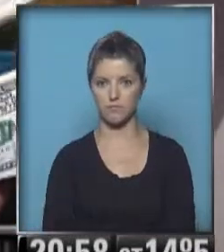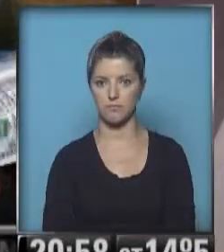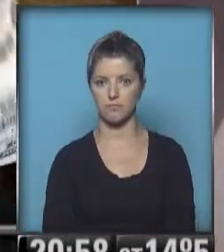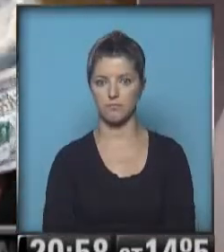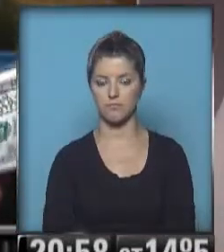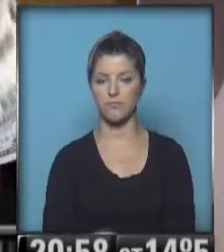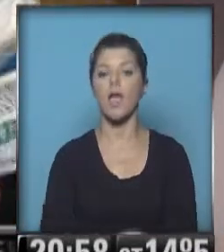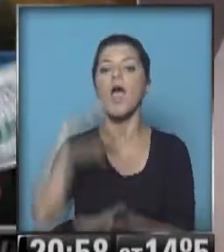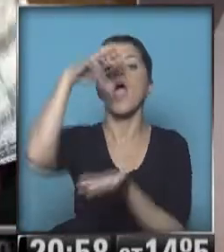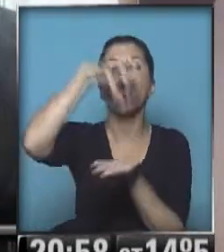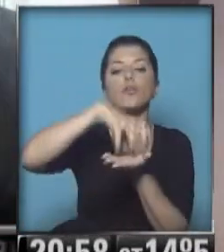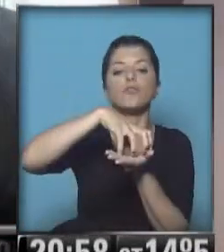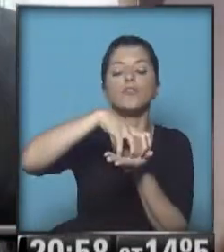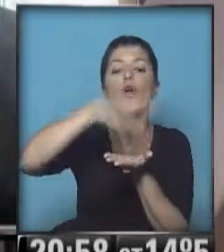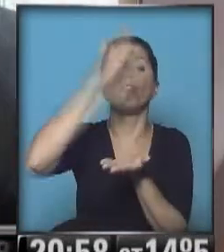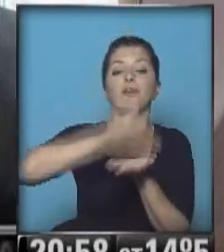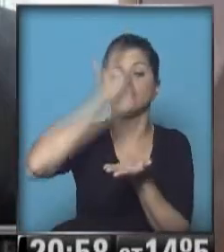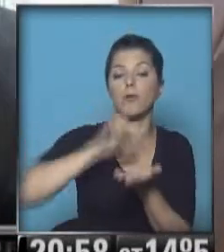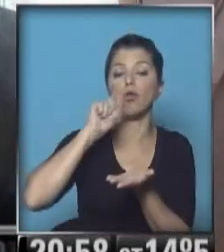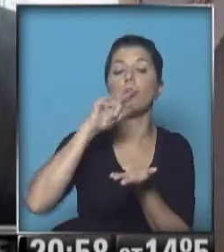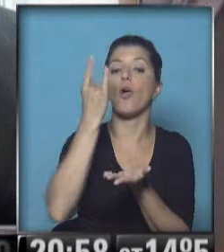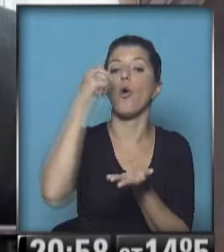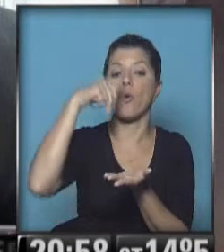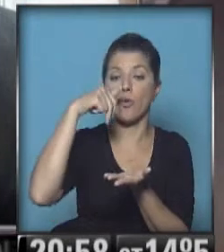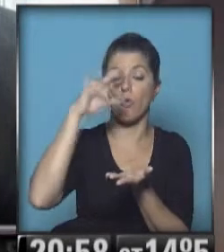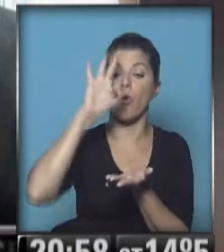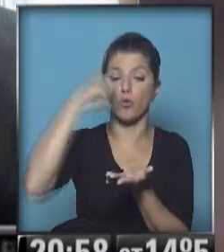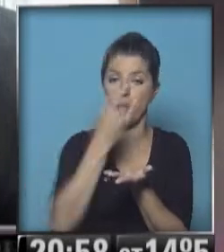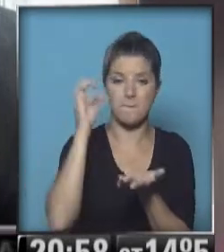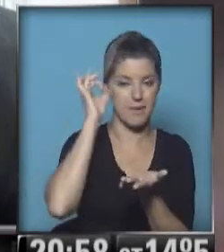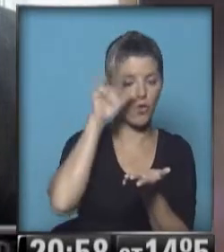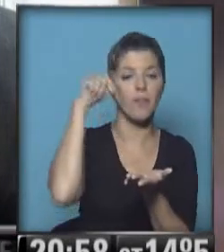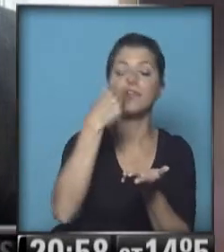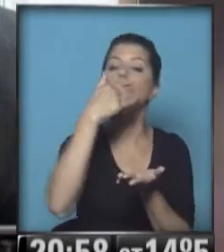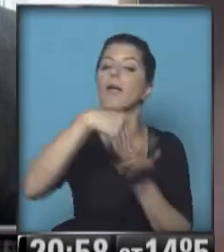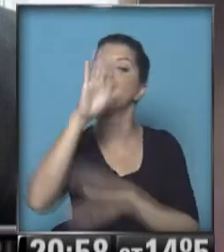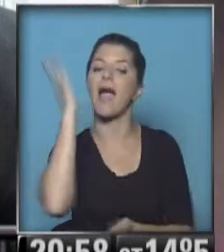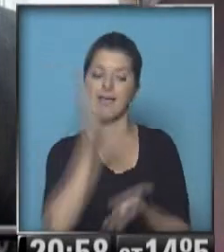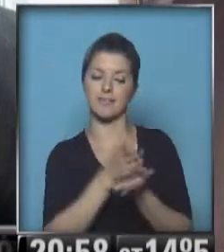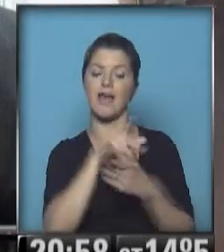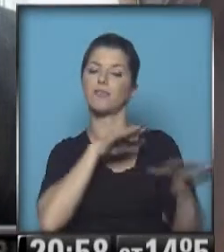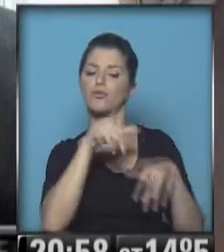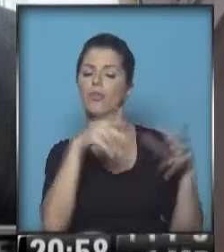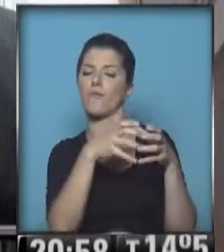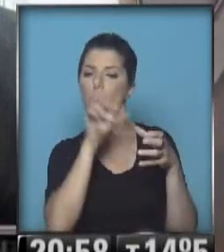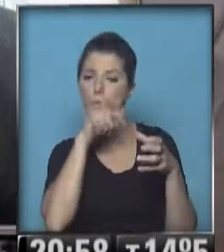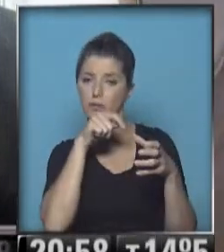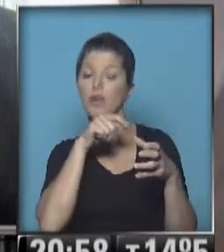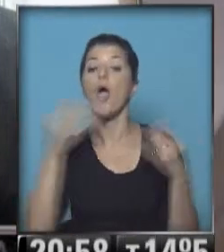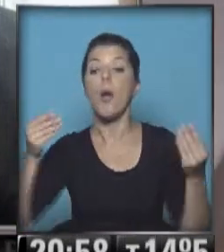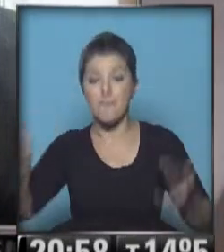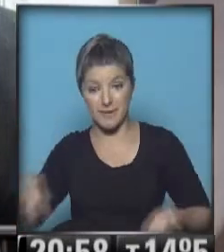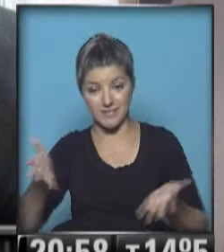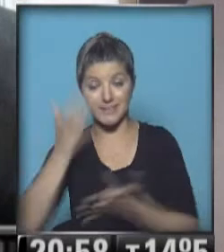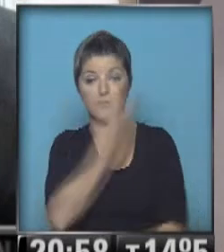El Consejo sobre Derechos Humanos de Naciones Unidas resolvió condenar el accionar de los fondos buitres. Por iniciativa del gobierno